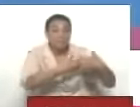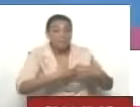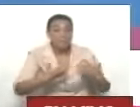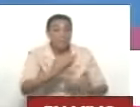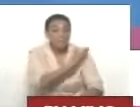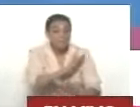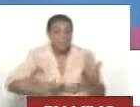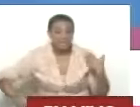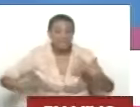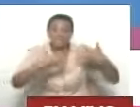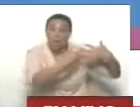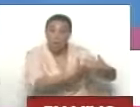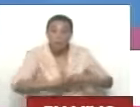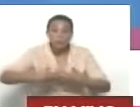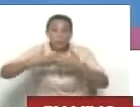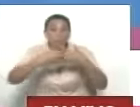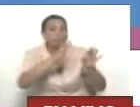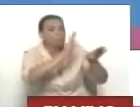mensaje.